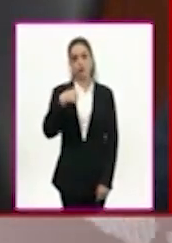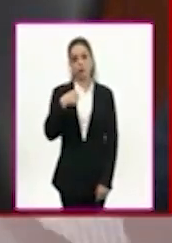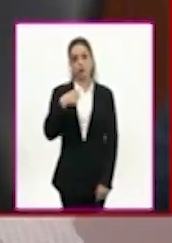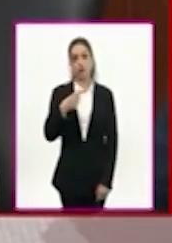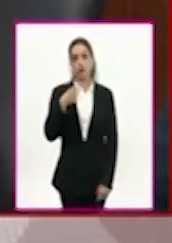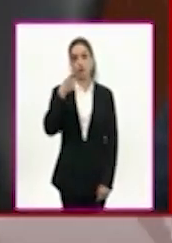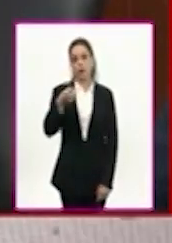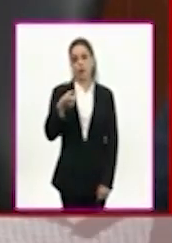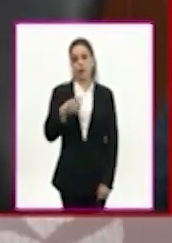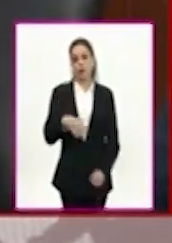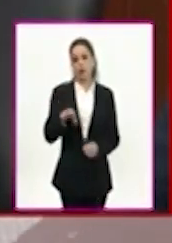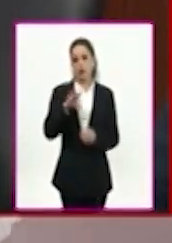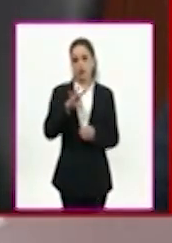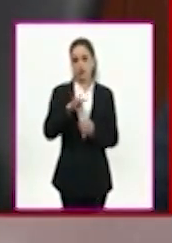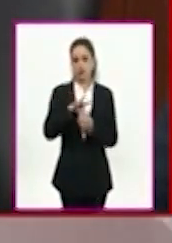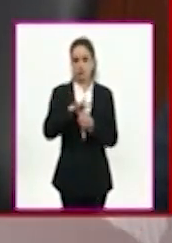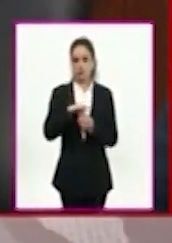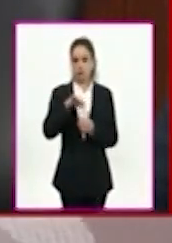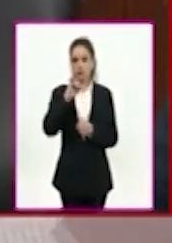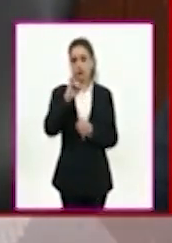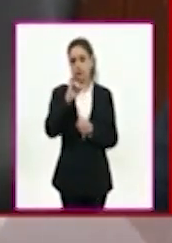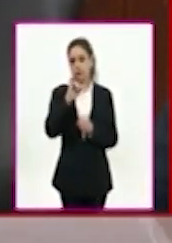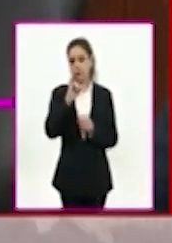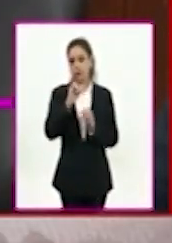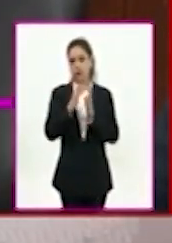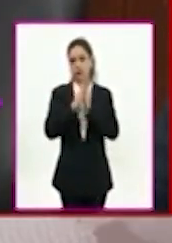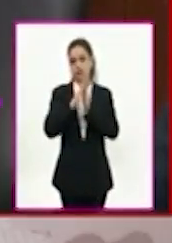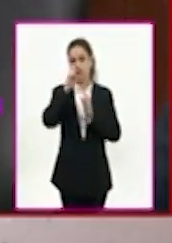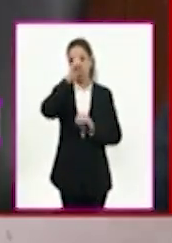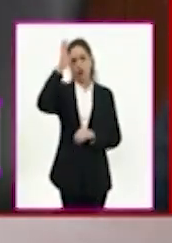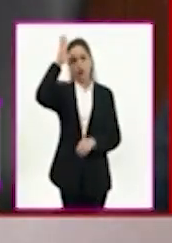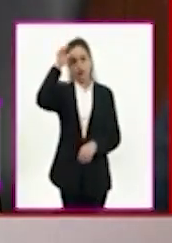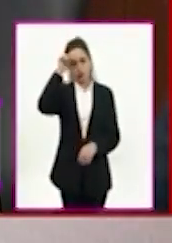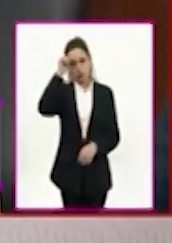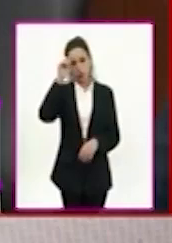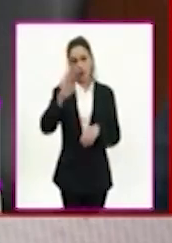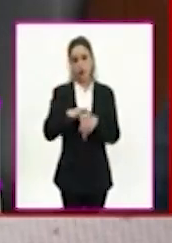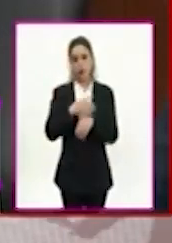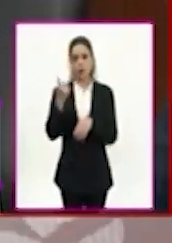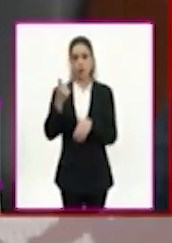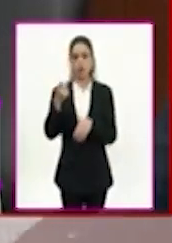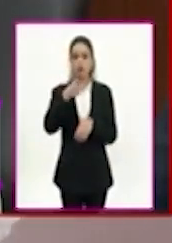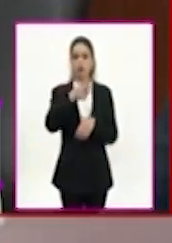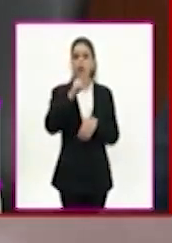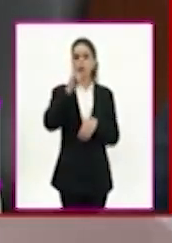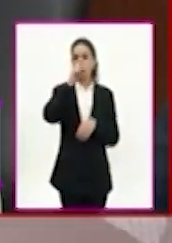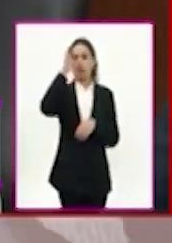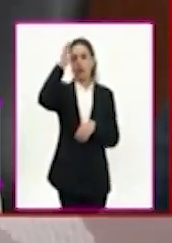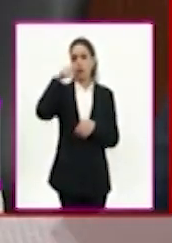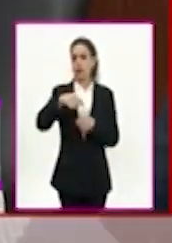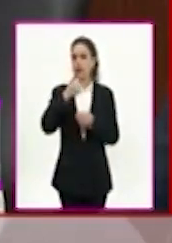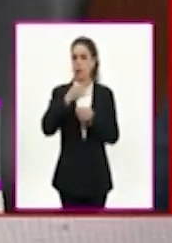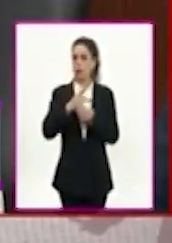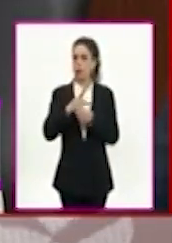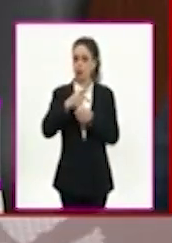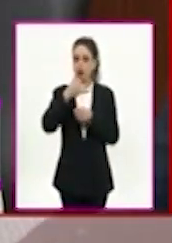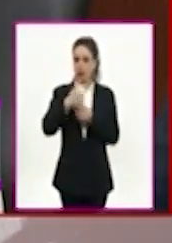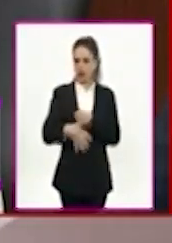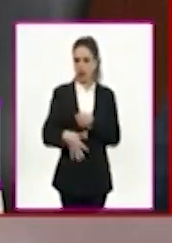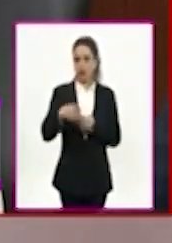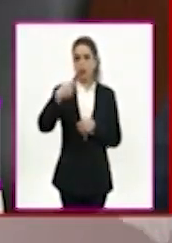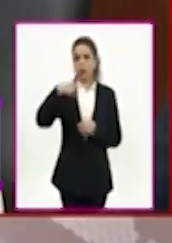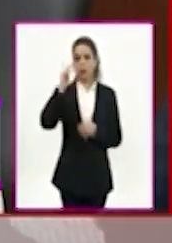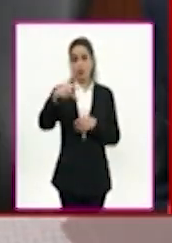puede tener mala opinión, pésima opinión, buena opinión de cada una de las fuerzas políticas, pero el sistema de partidos es un